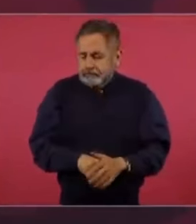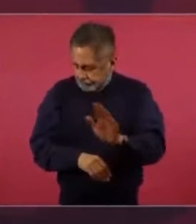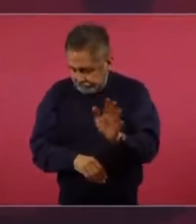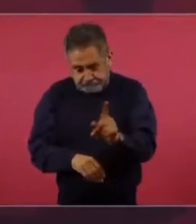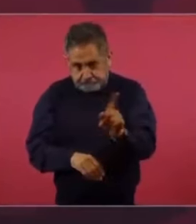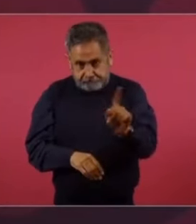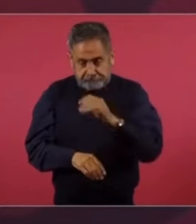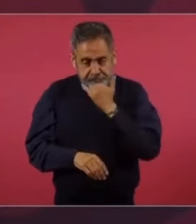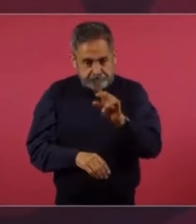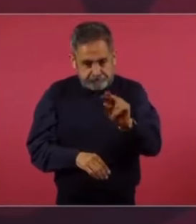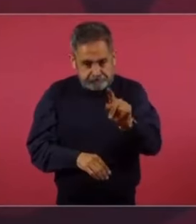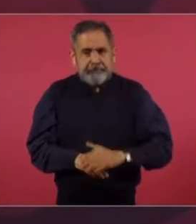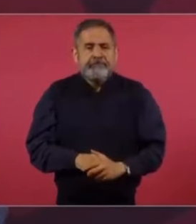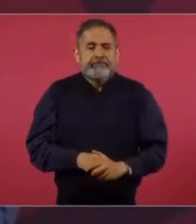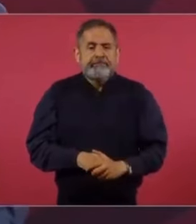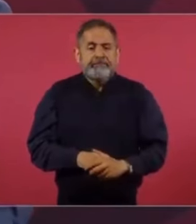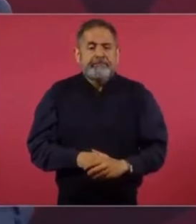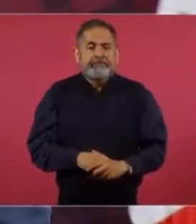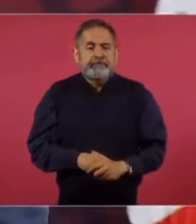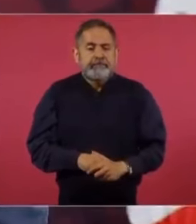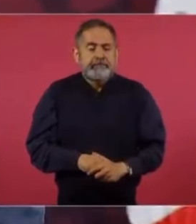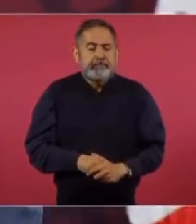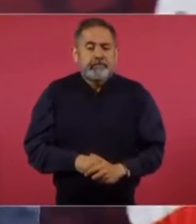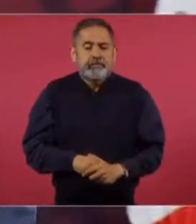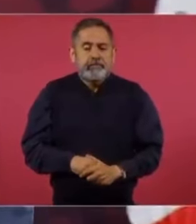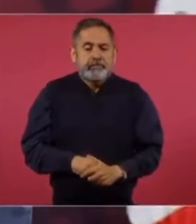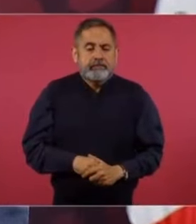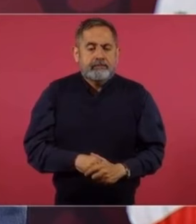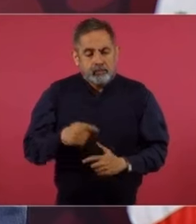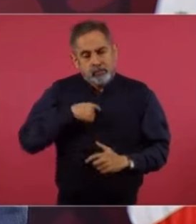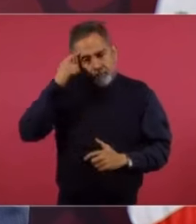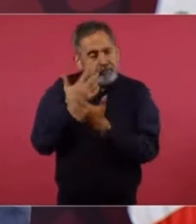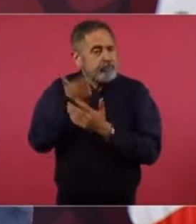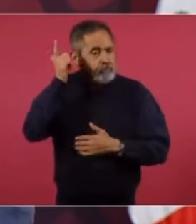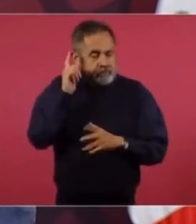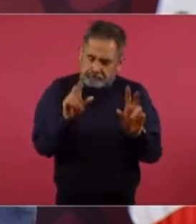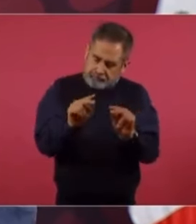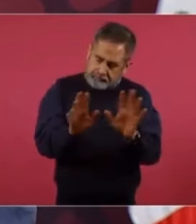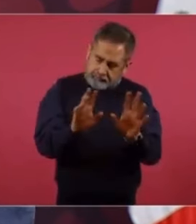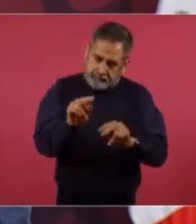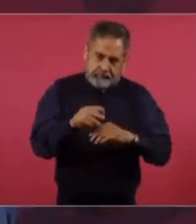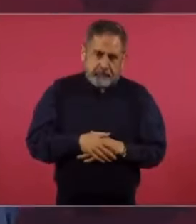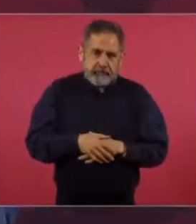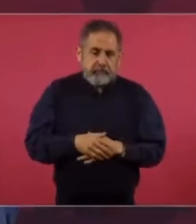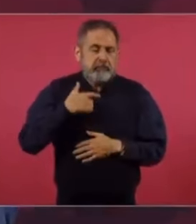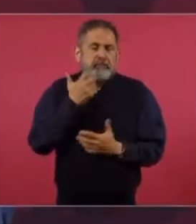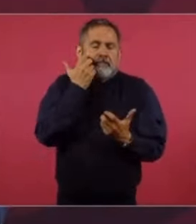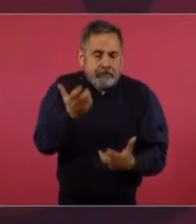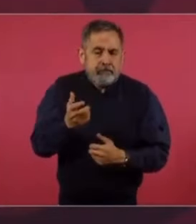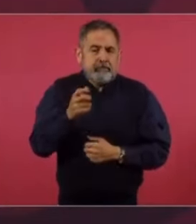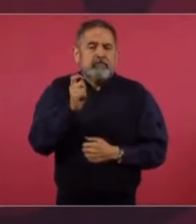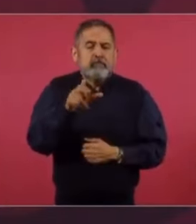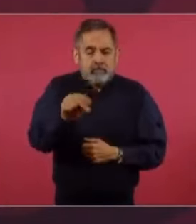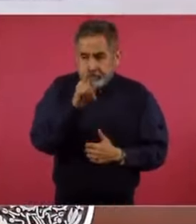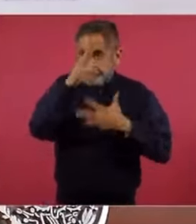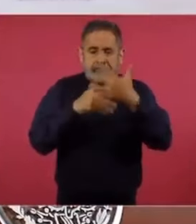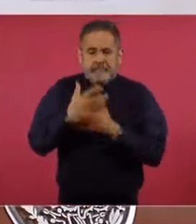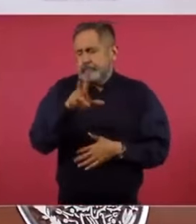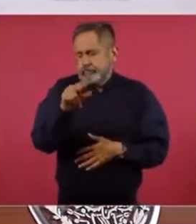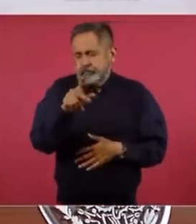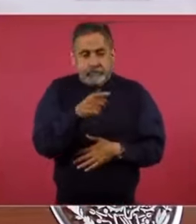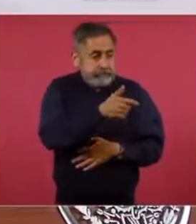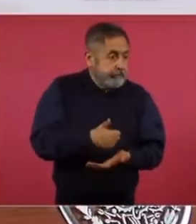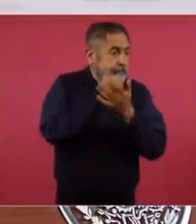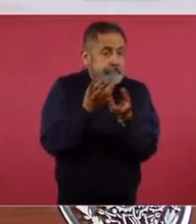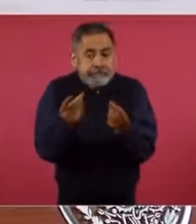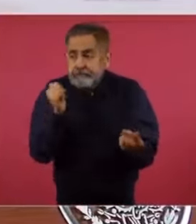No. Y yo espero que no haya, deseo que no haya. La violencia no va